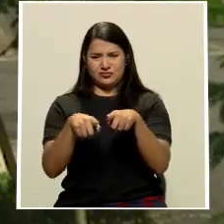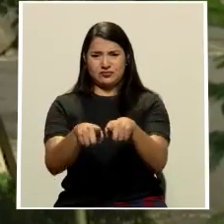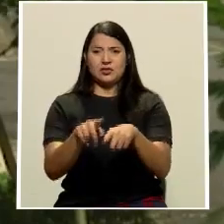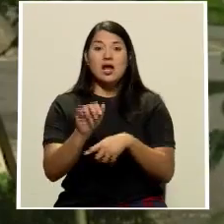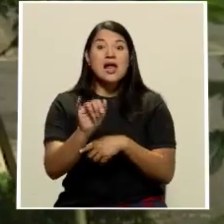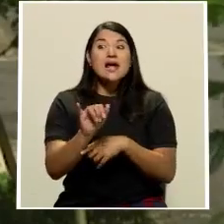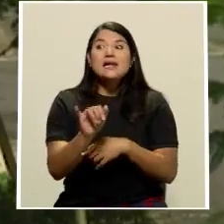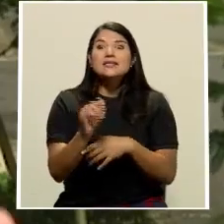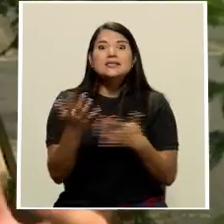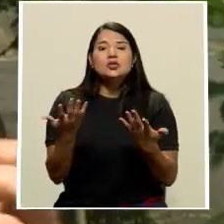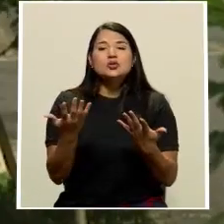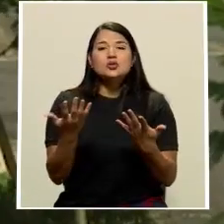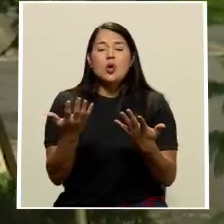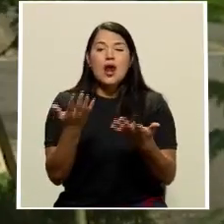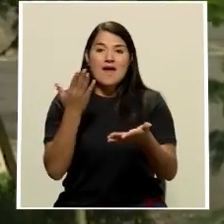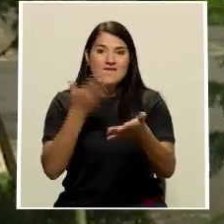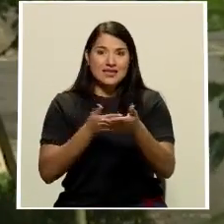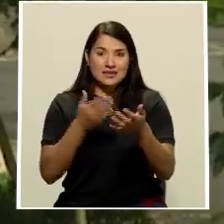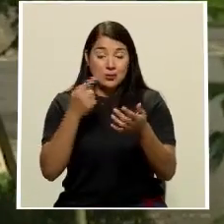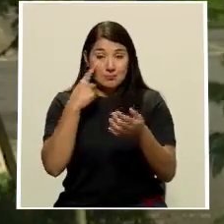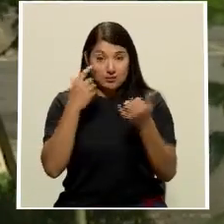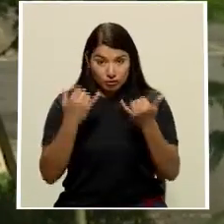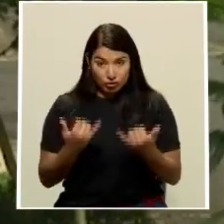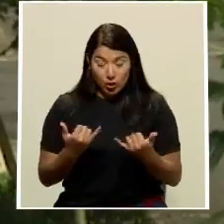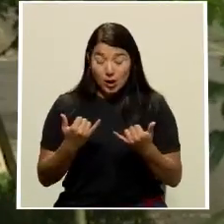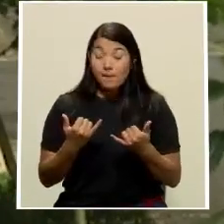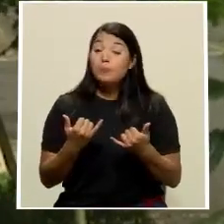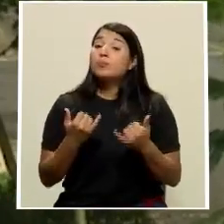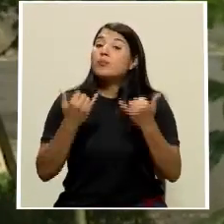desgaste que estamos viendo, con otra implicación muy importante.